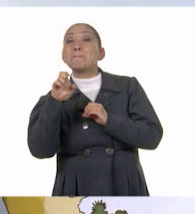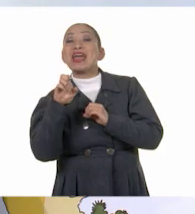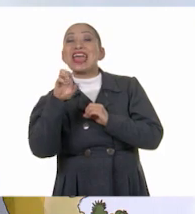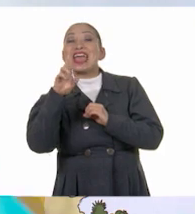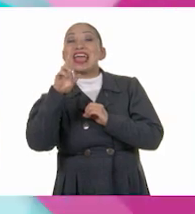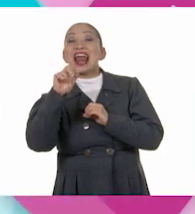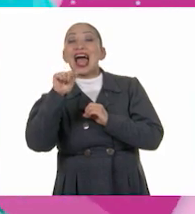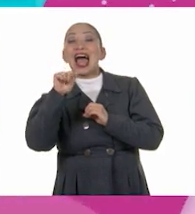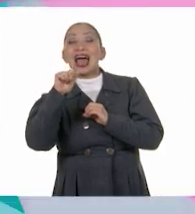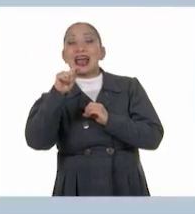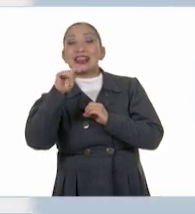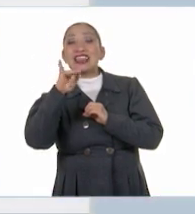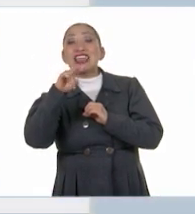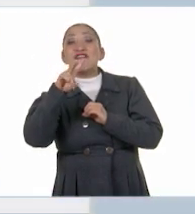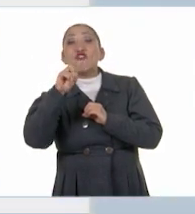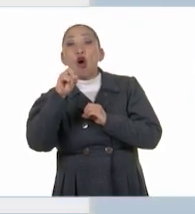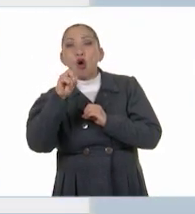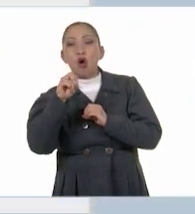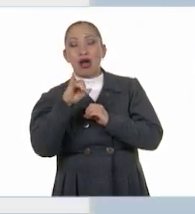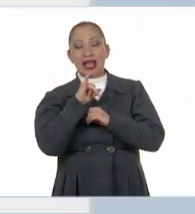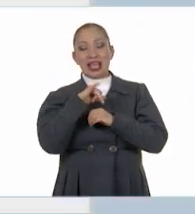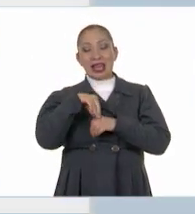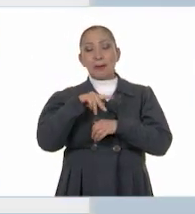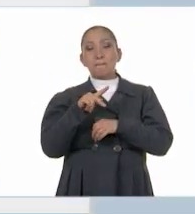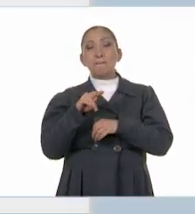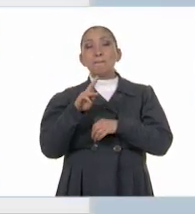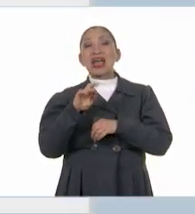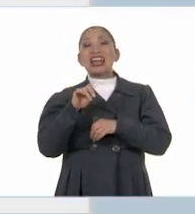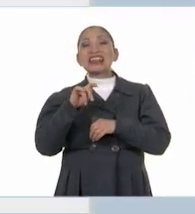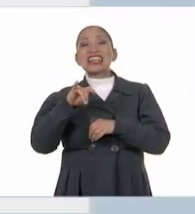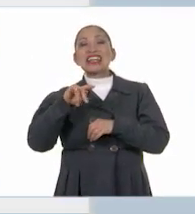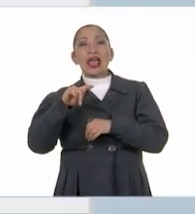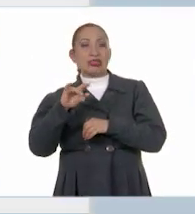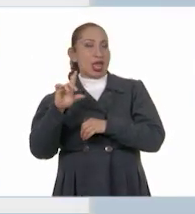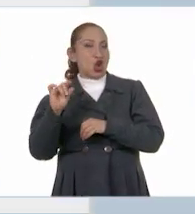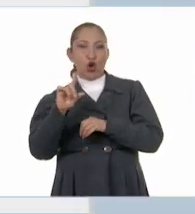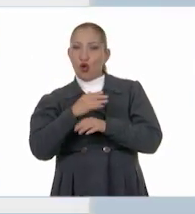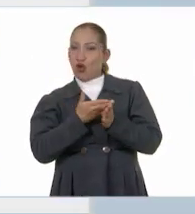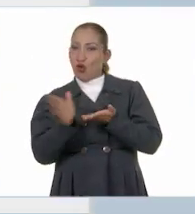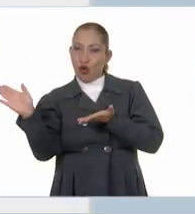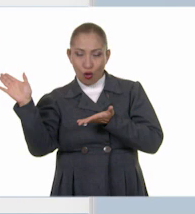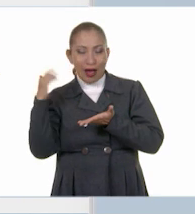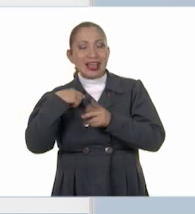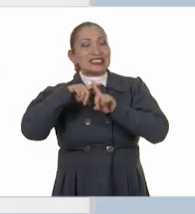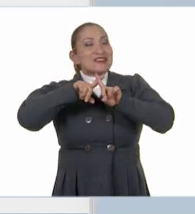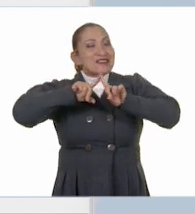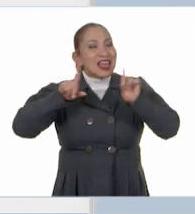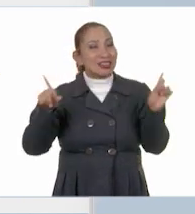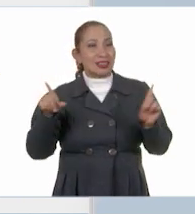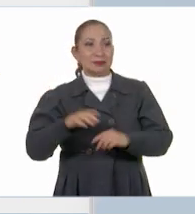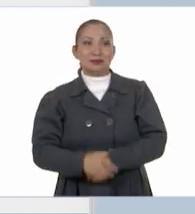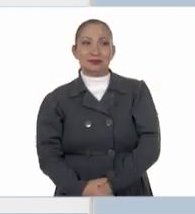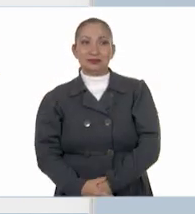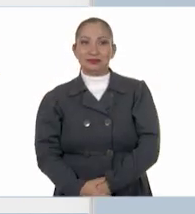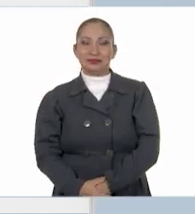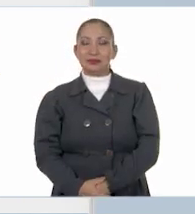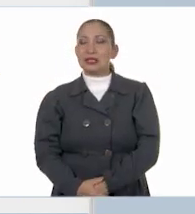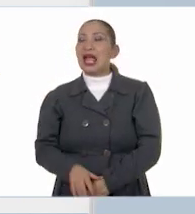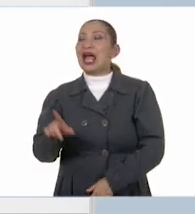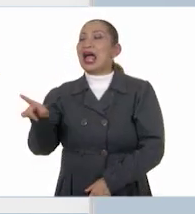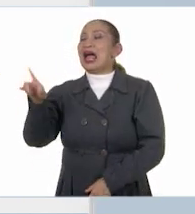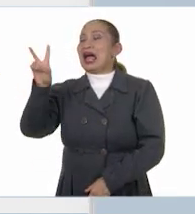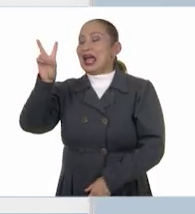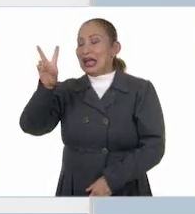en impertinente. Las dos palabras empiezan igual, yo creo que por eso te confundiste, pero son cosas diferentes. Ah, sí, sí